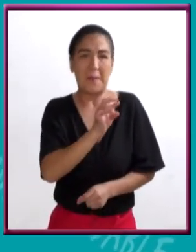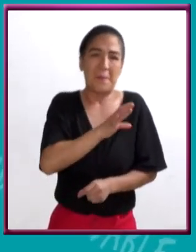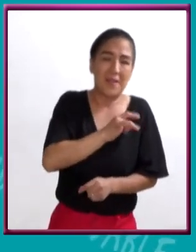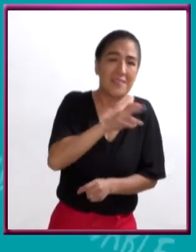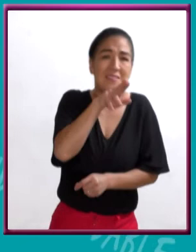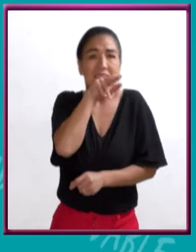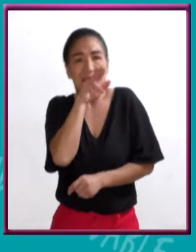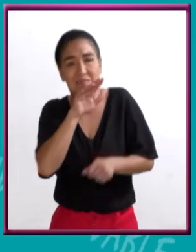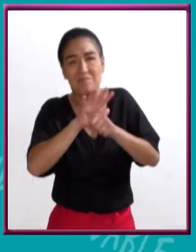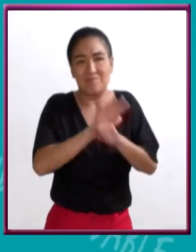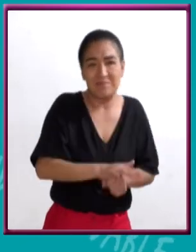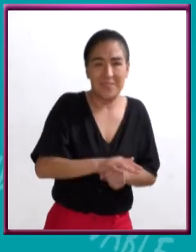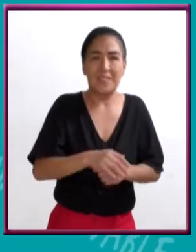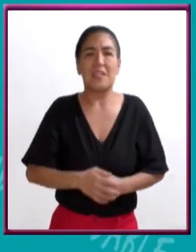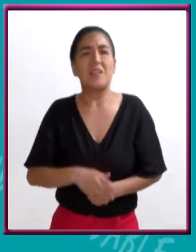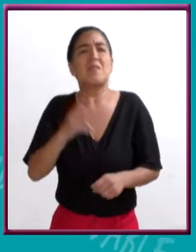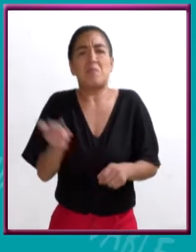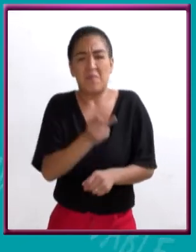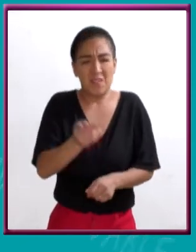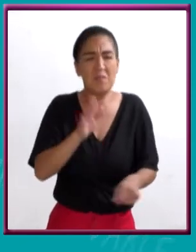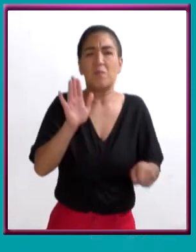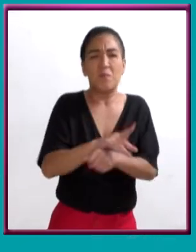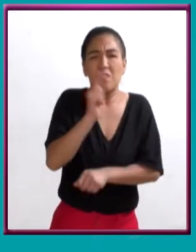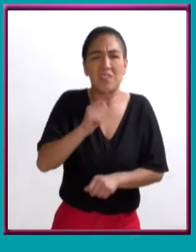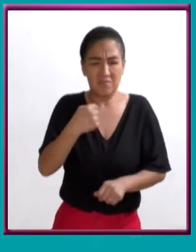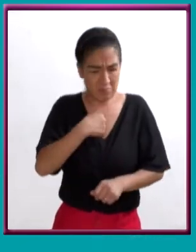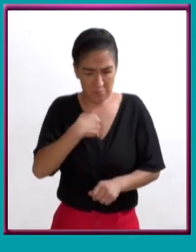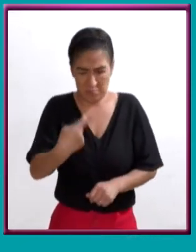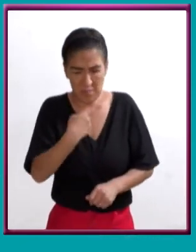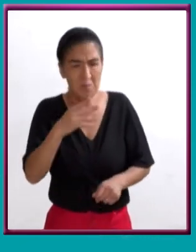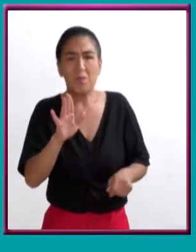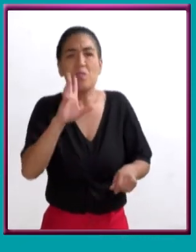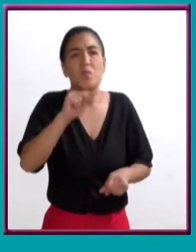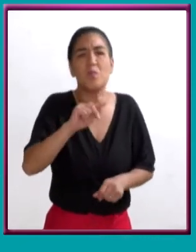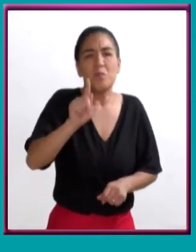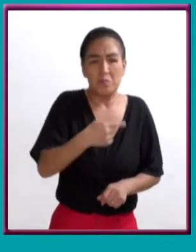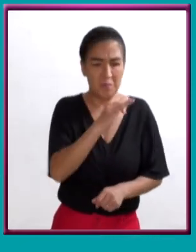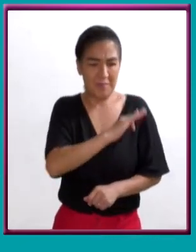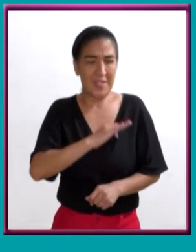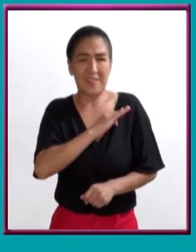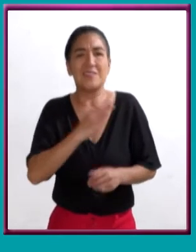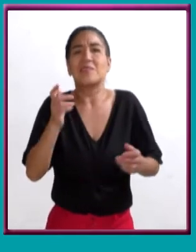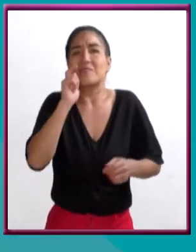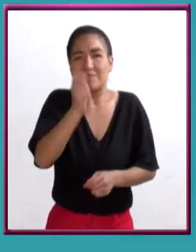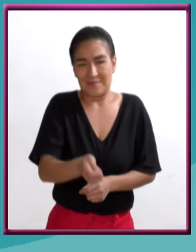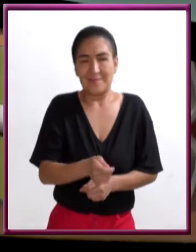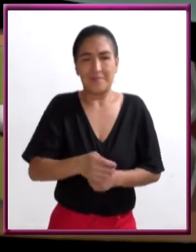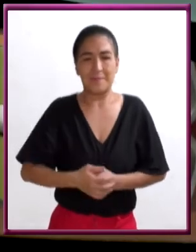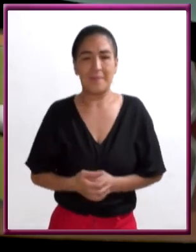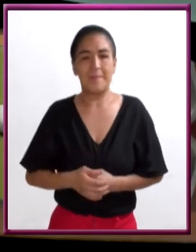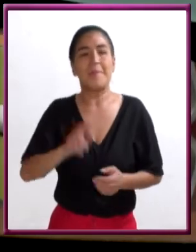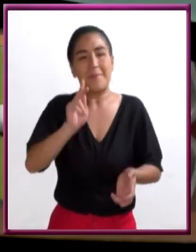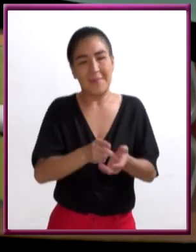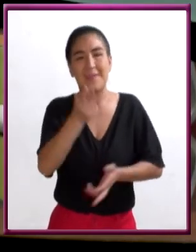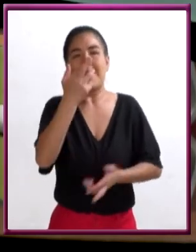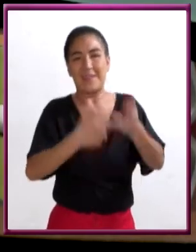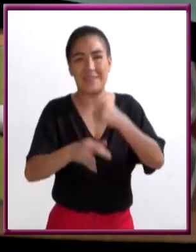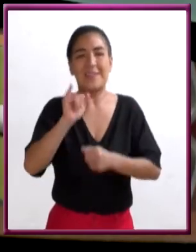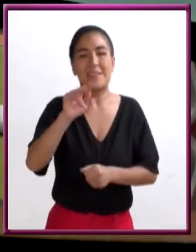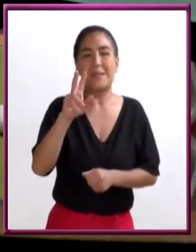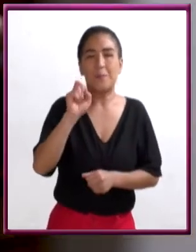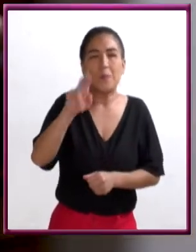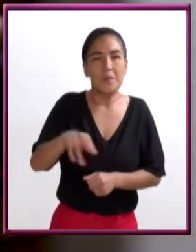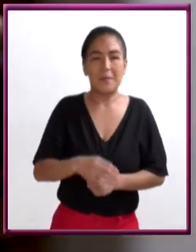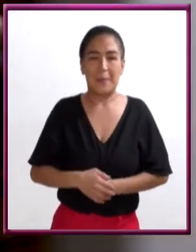tristes, con miedo y ansiedad. Se preguntan por qué no son felices si están con una gran persona. Ya estamos de regreso con